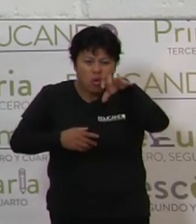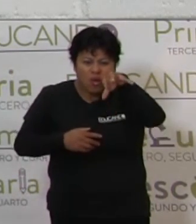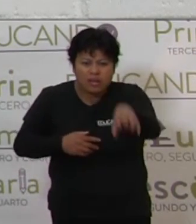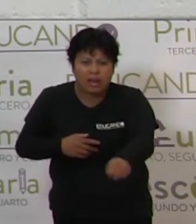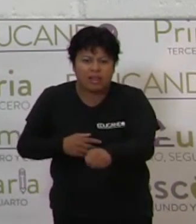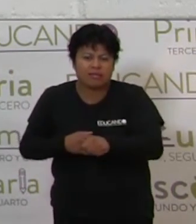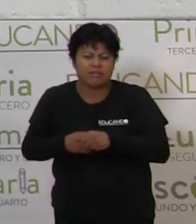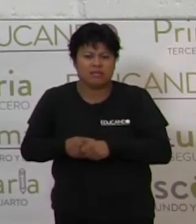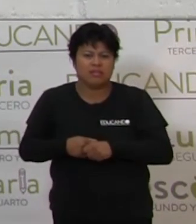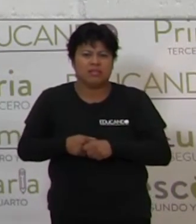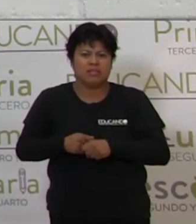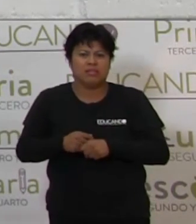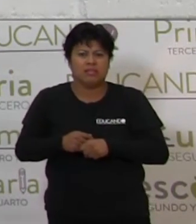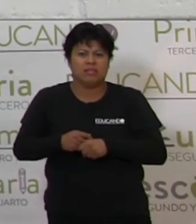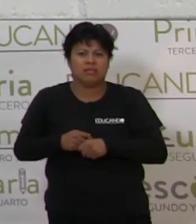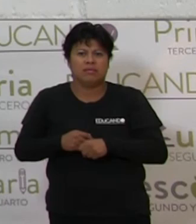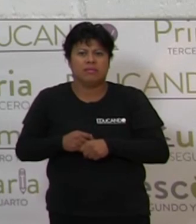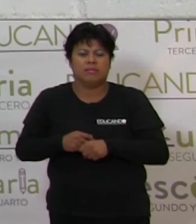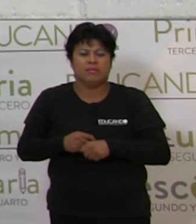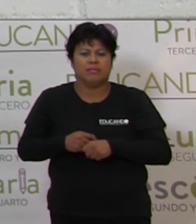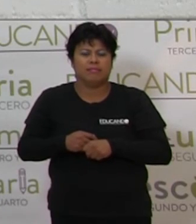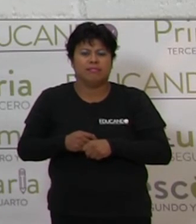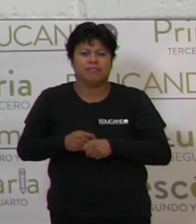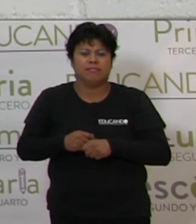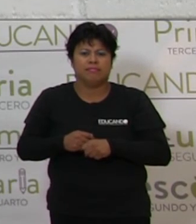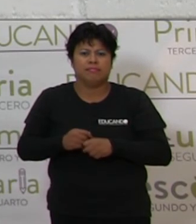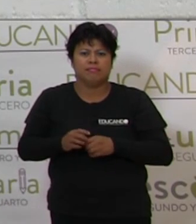has cogido!